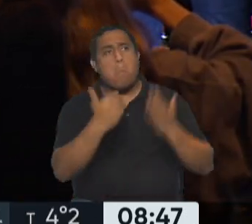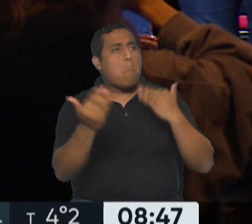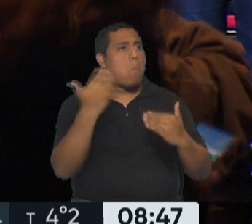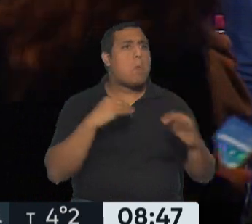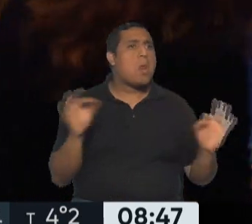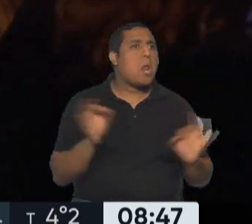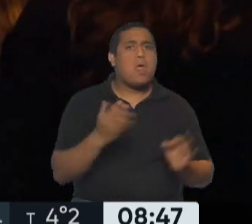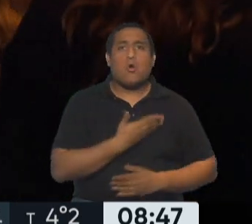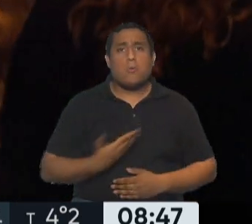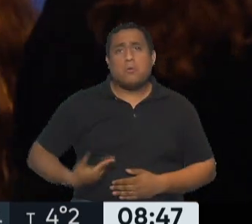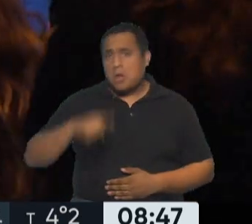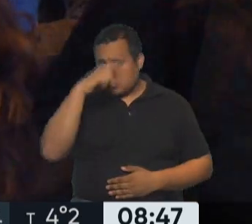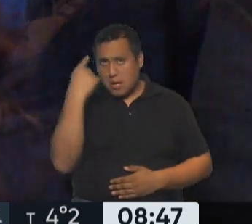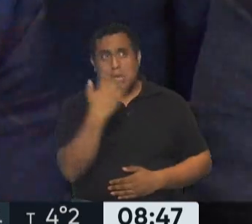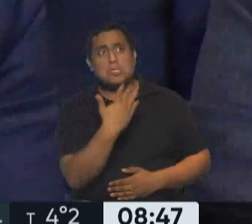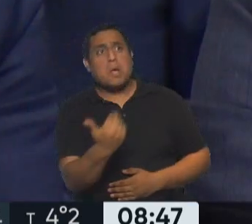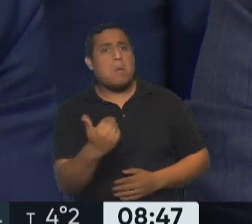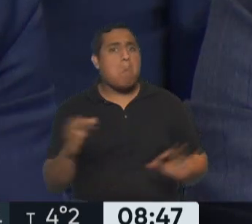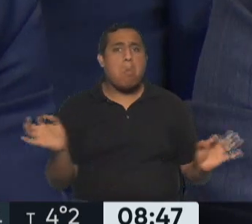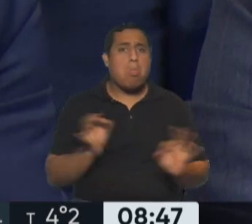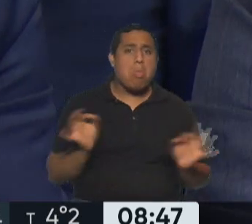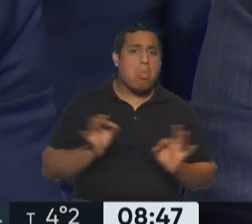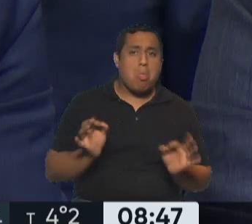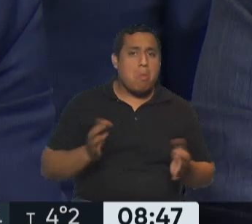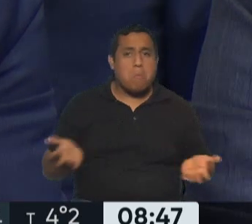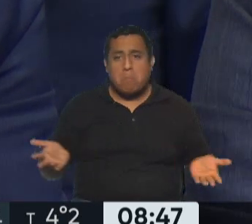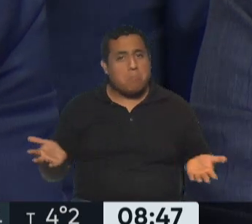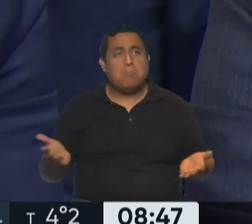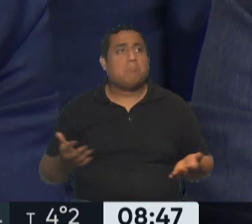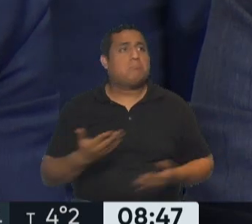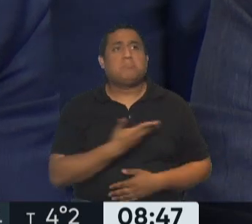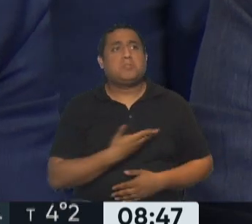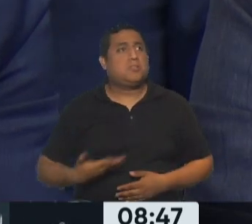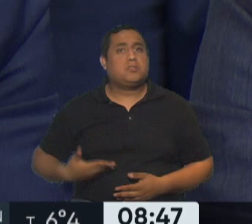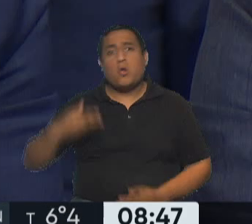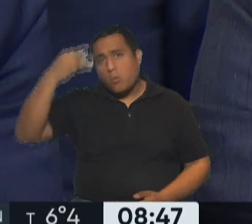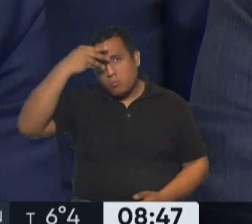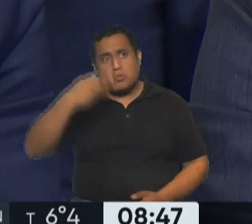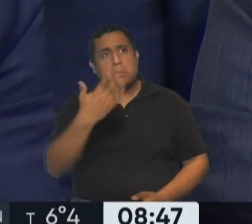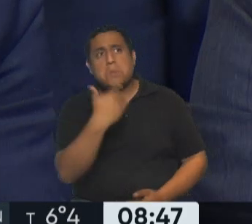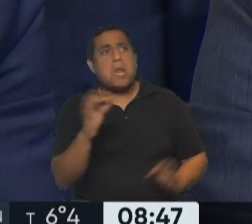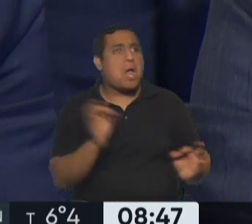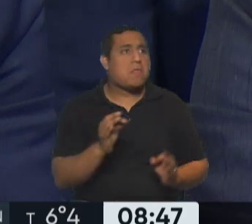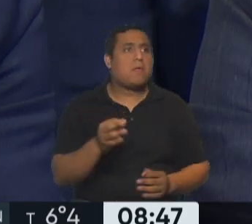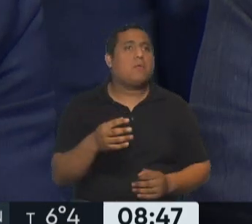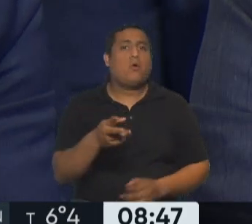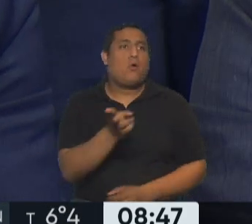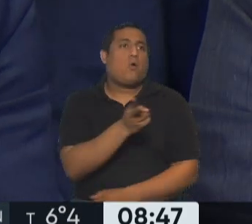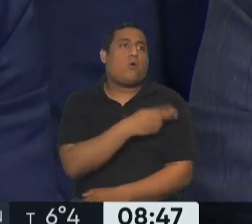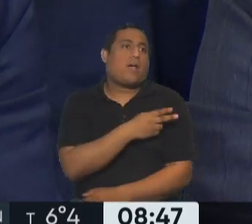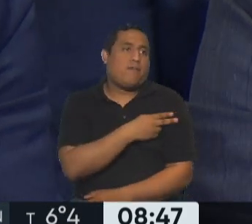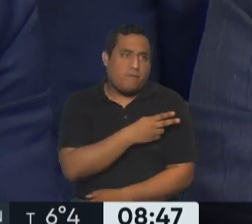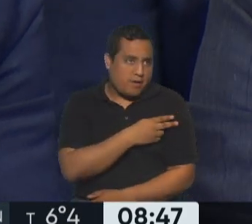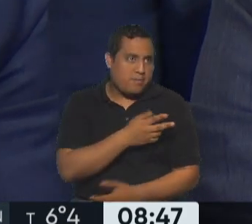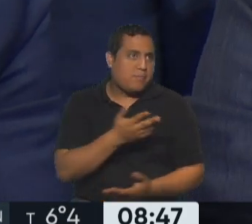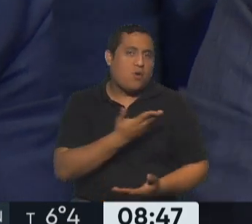parte del Gobierno Nacional, ni en el grado institucional, ni la presidenta del partido Patricia Burrich, ni el jefe de gobierno Horacio Rodríguez Larreta